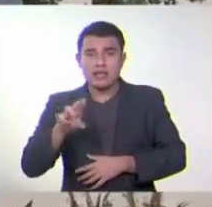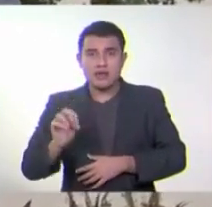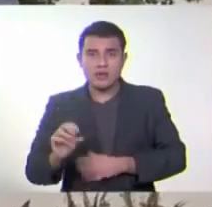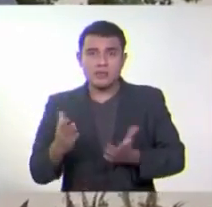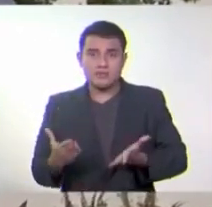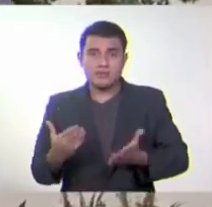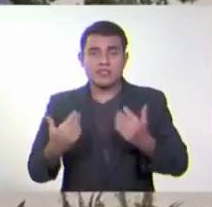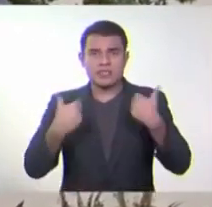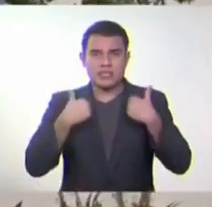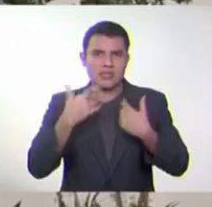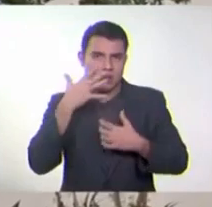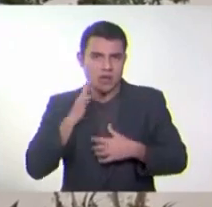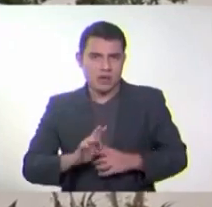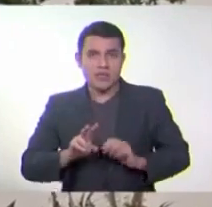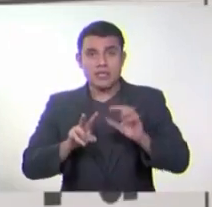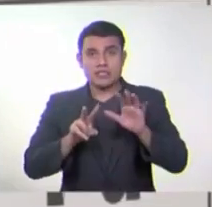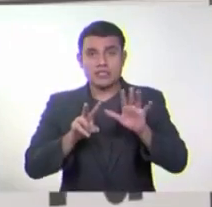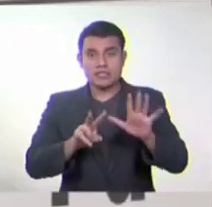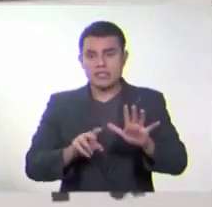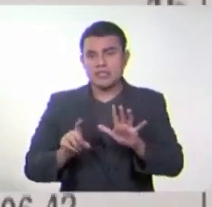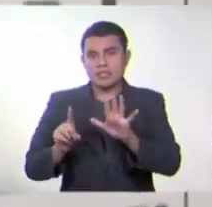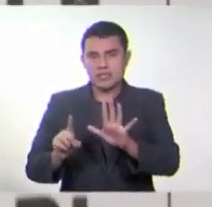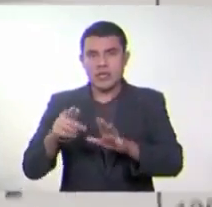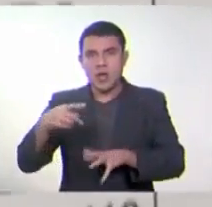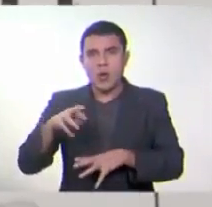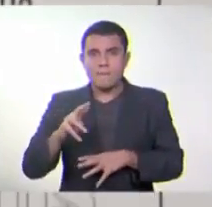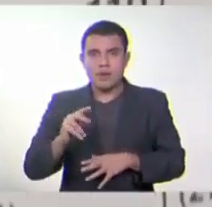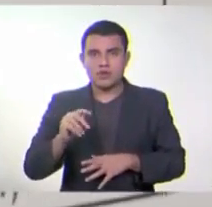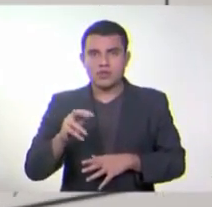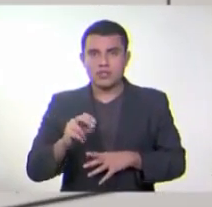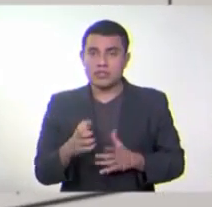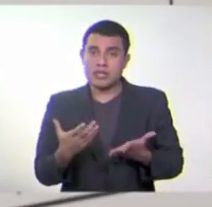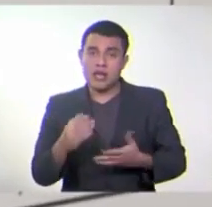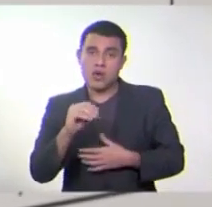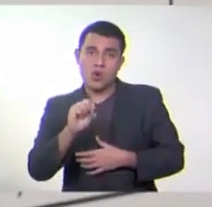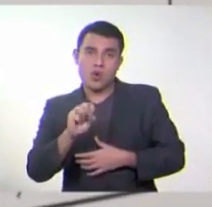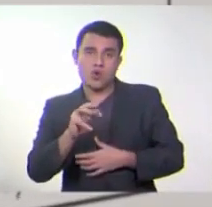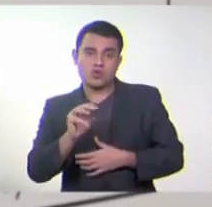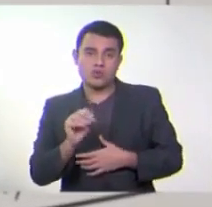tiene 76 protones, es el osmio.